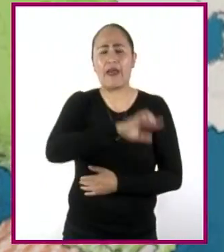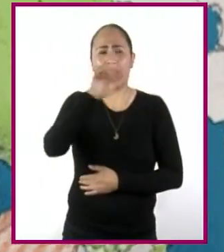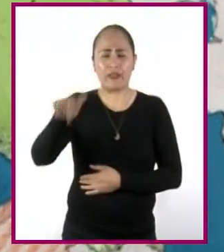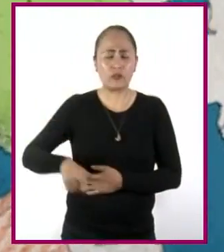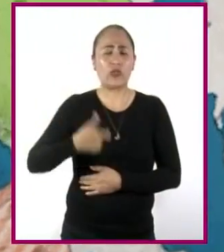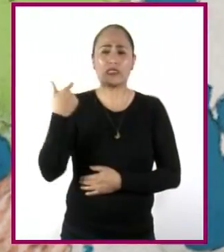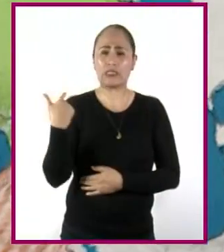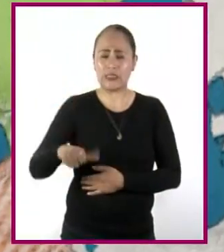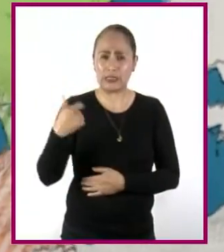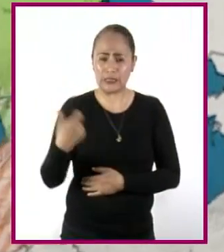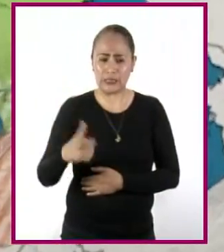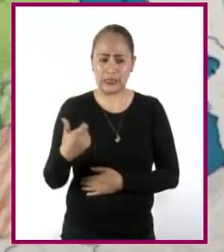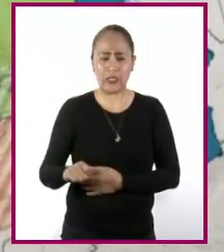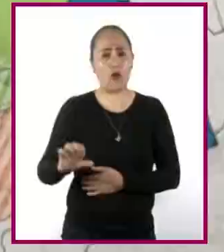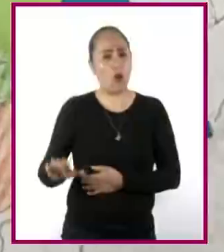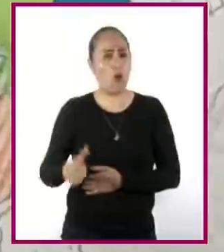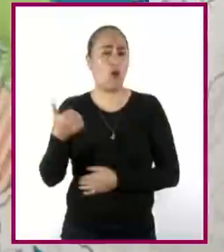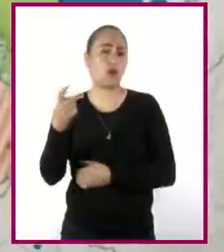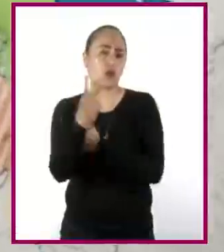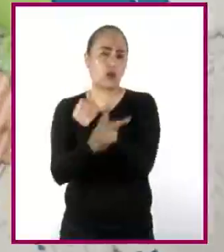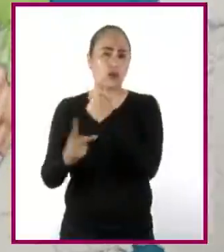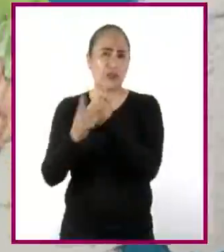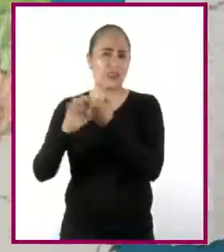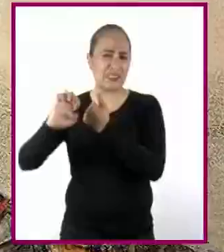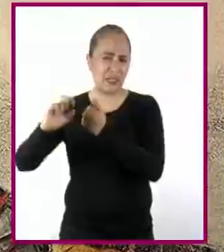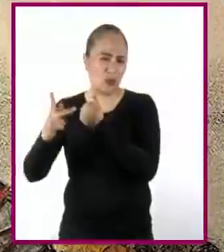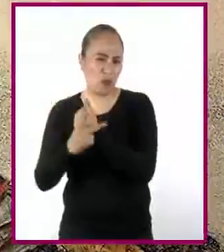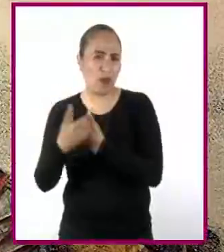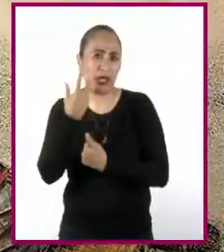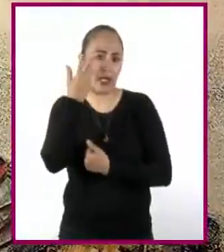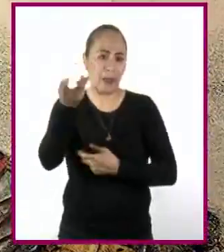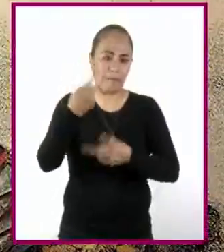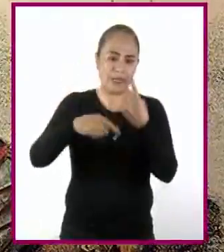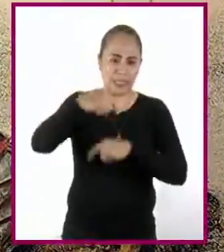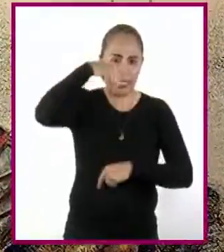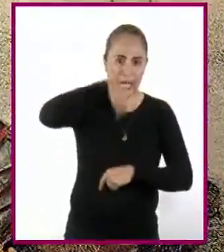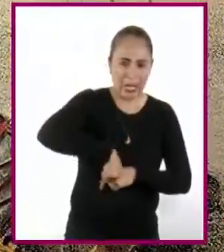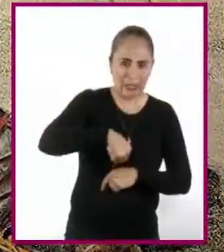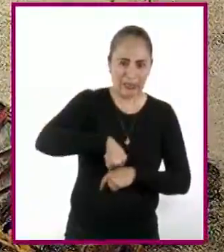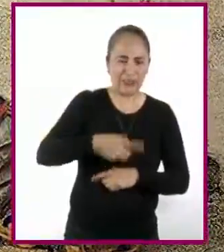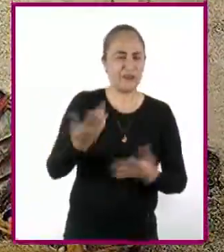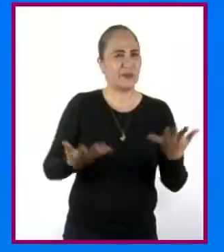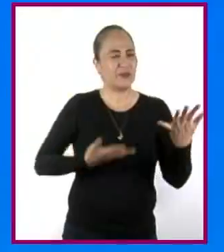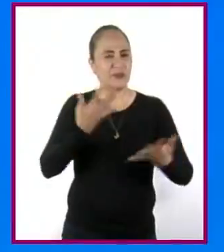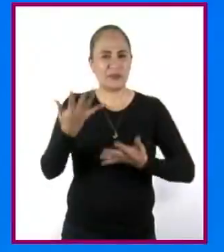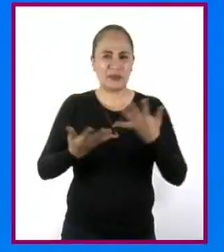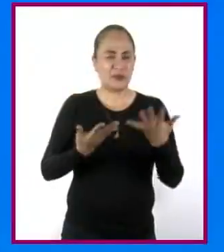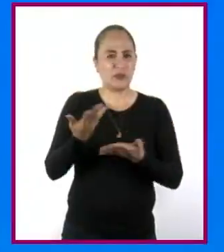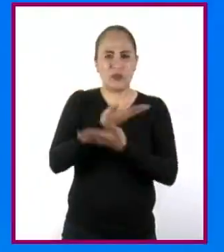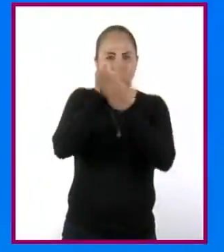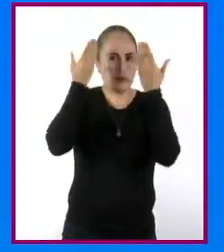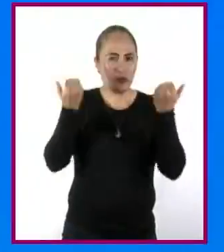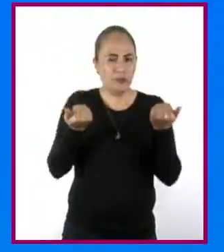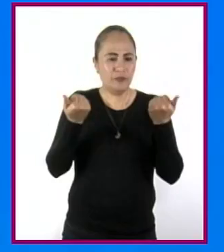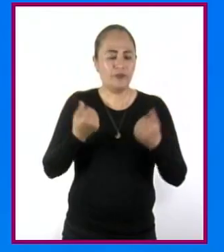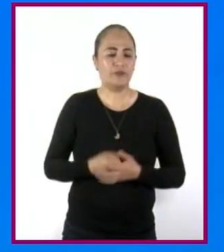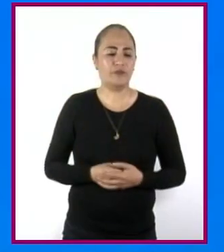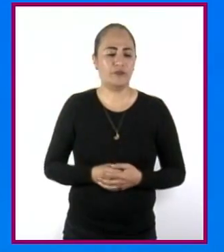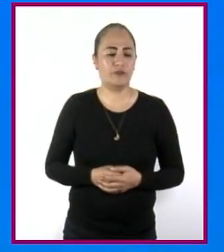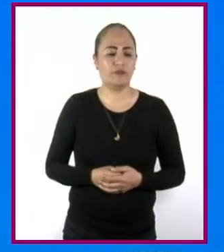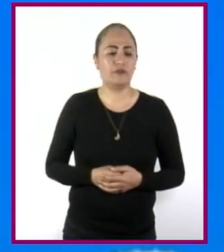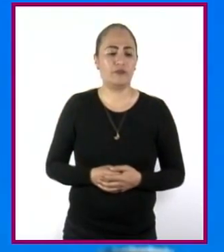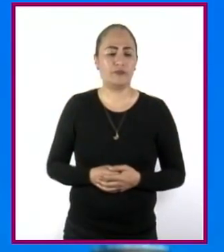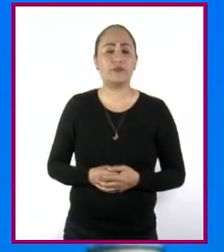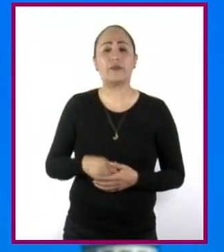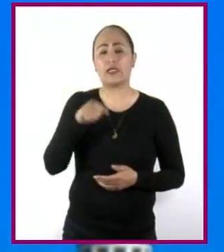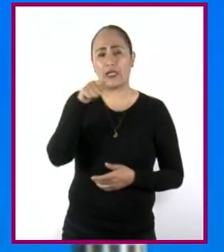la amenaza imperial de algunos países europeos produce fantasmas de la razón, y uno de ellos es la